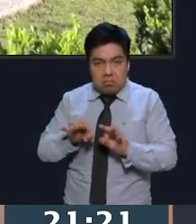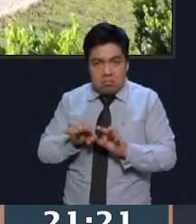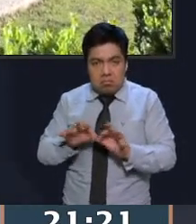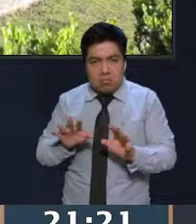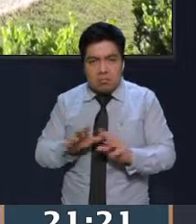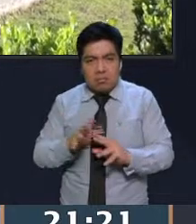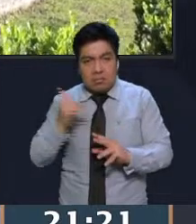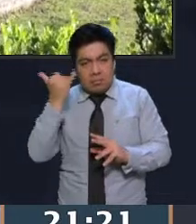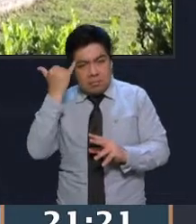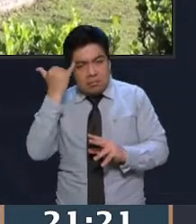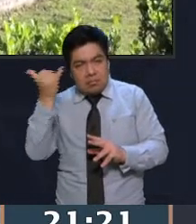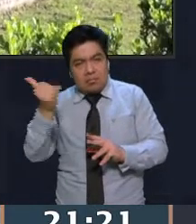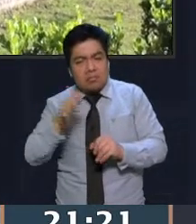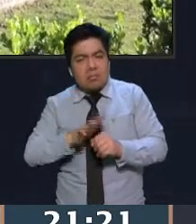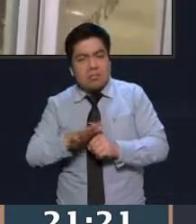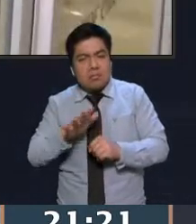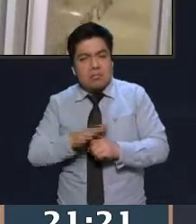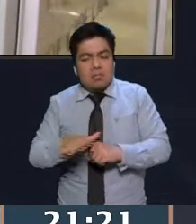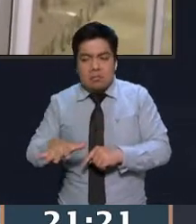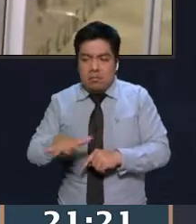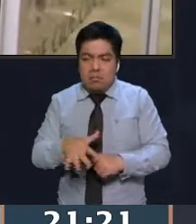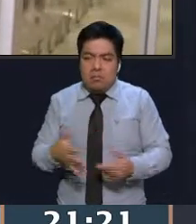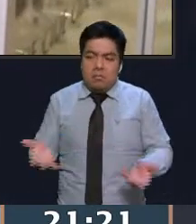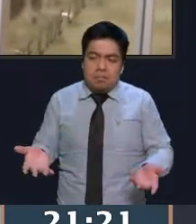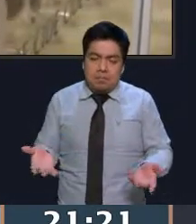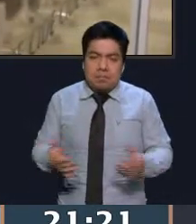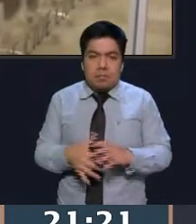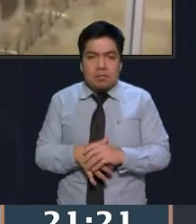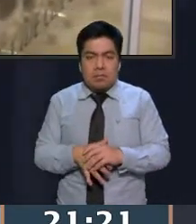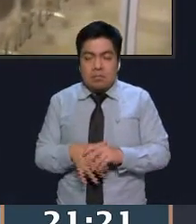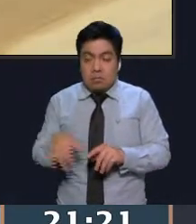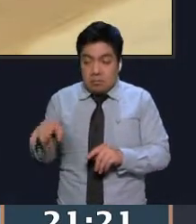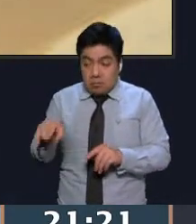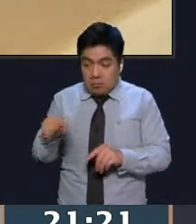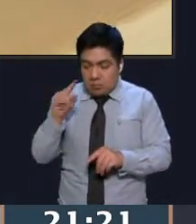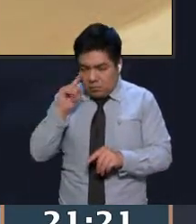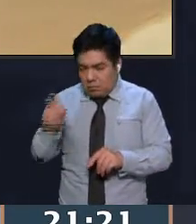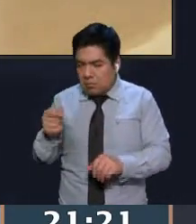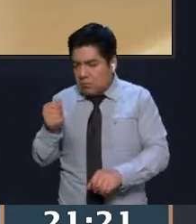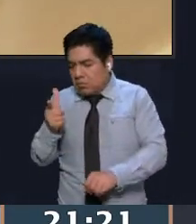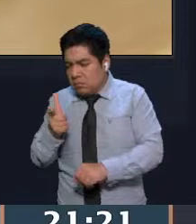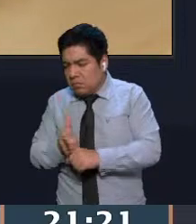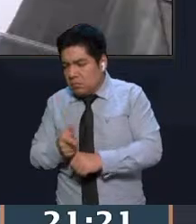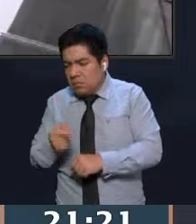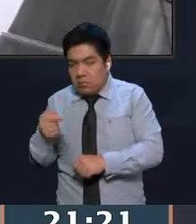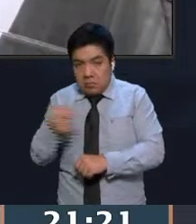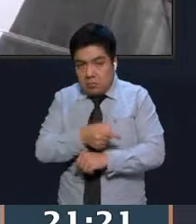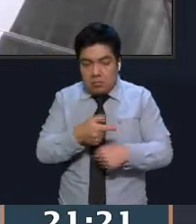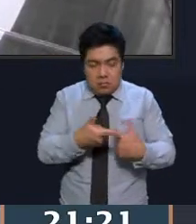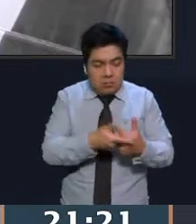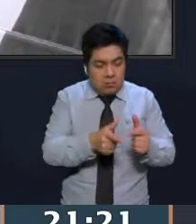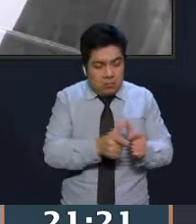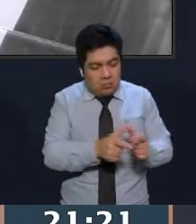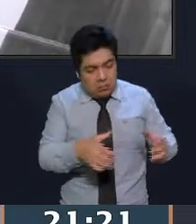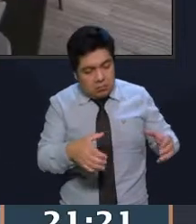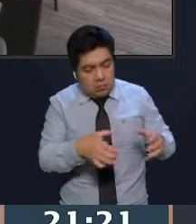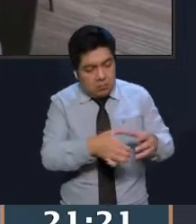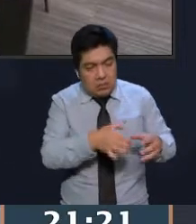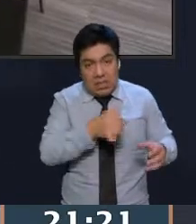idea pues era justamente esa, capturar al sector periodístico y me